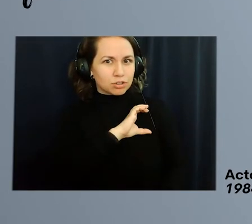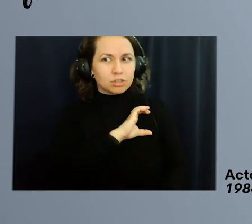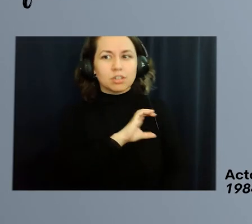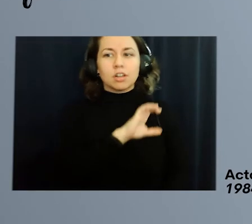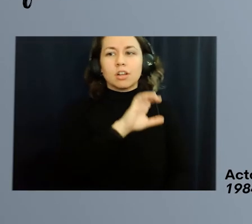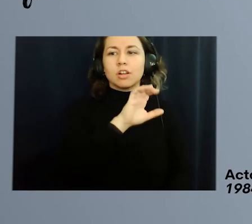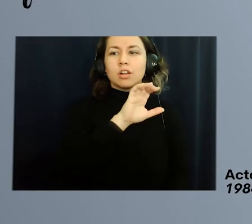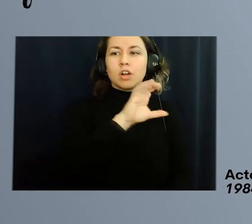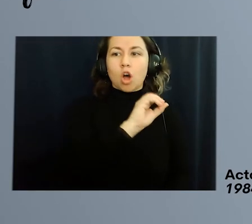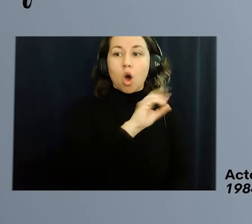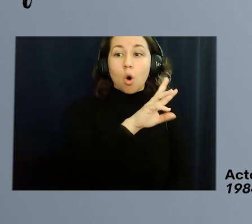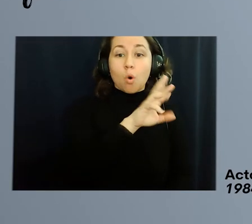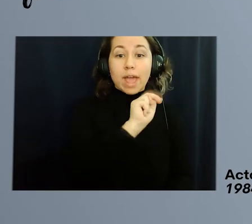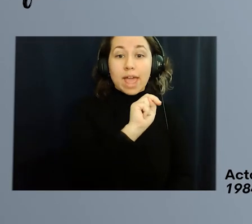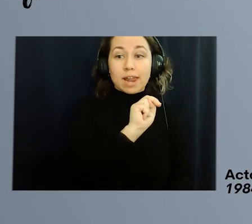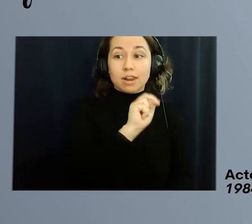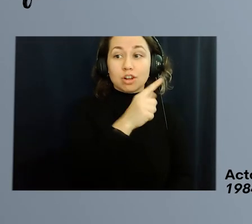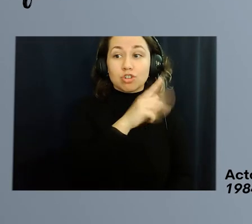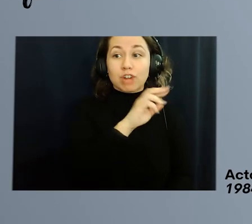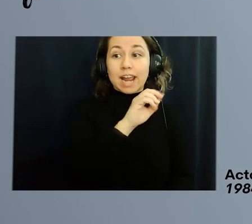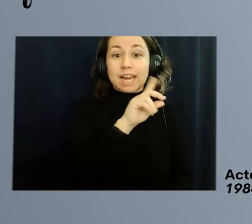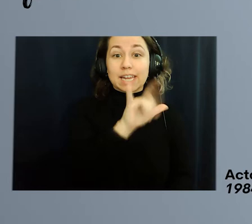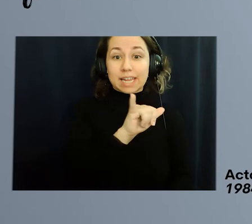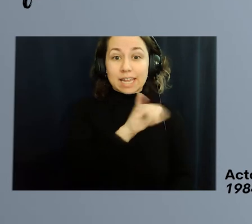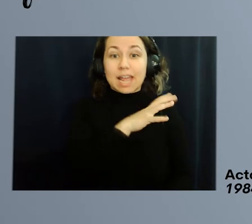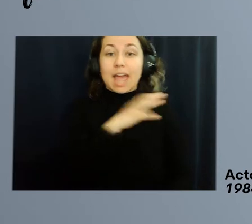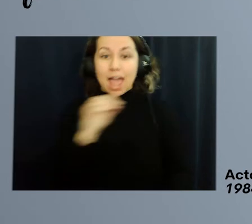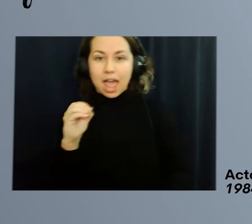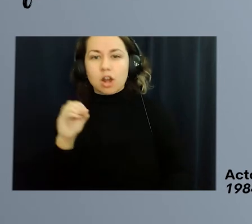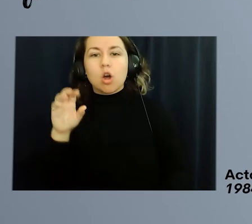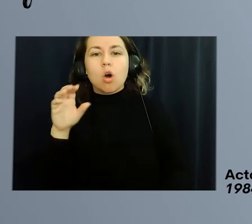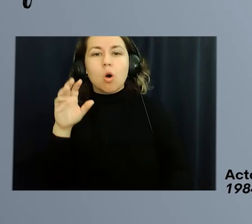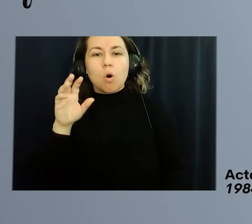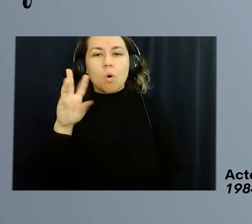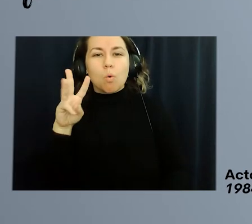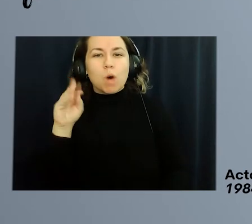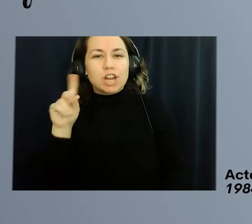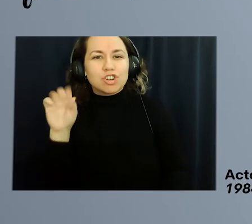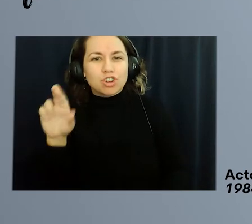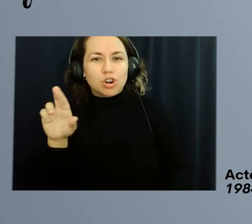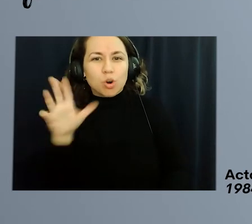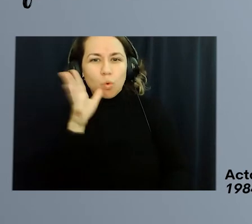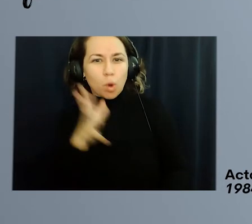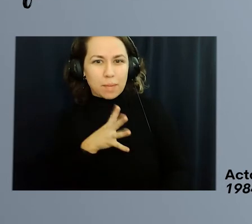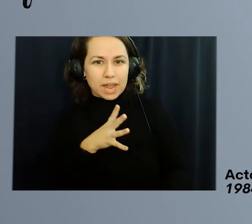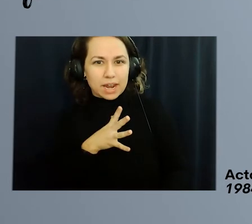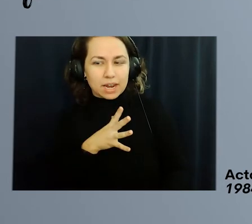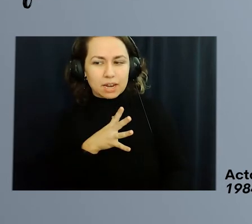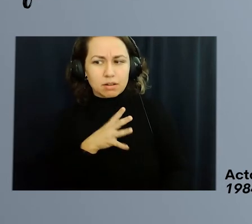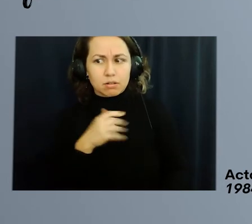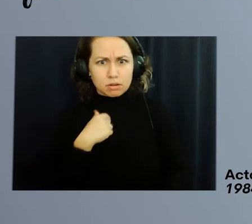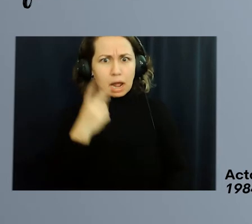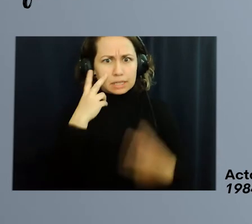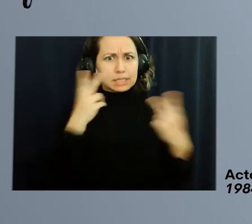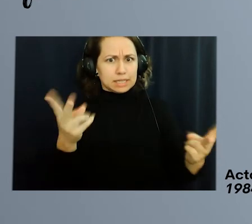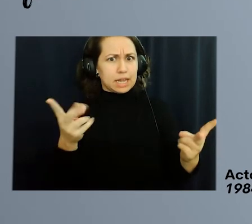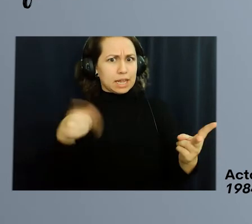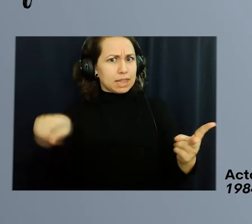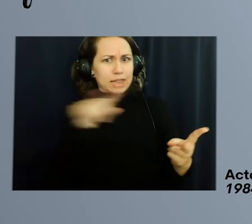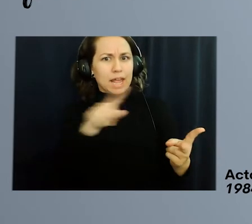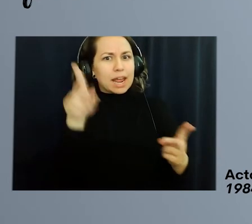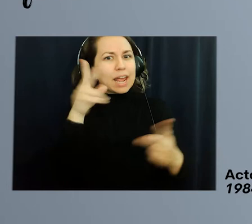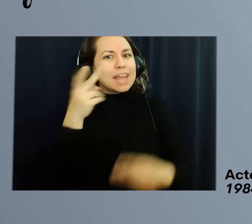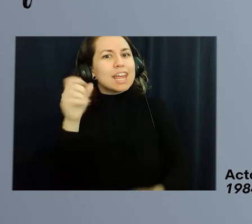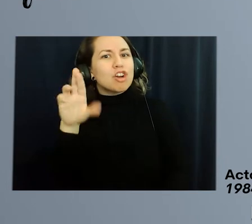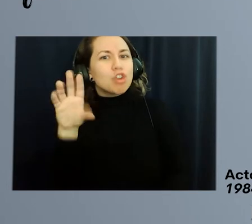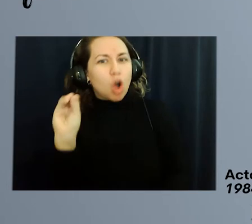World franchise. Hola, soy Christopher Palaha, actor. Y recientemente trabajé en dos películas, Owen Grady de